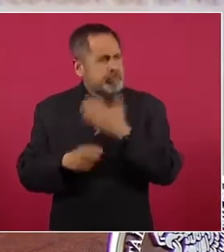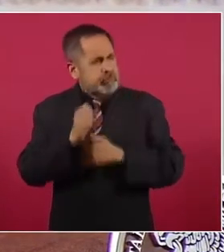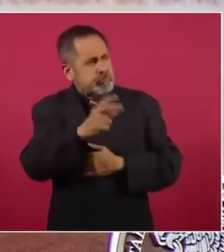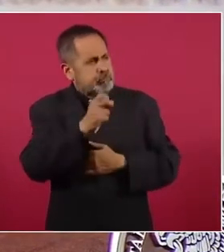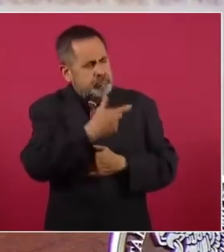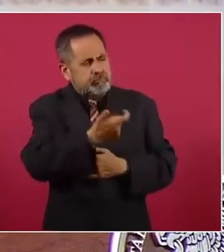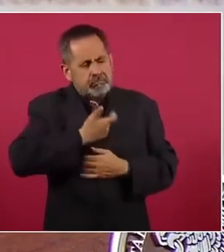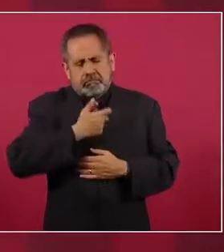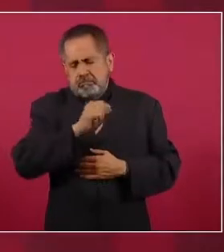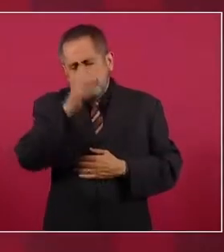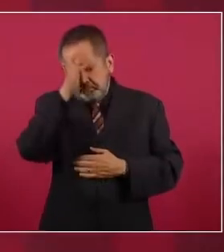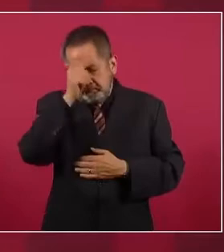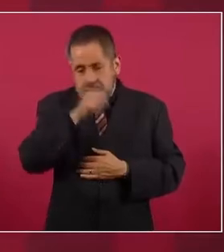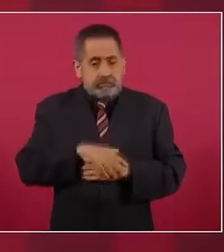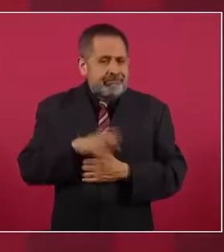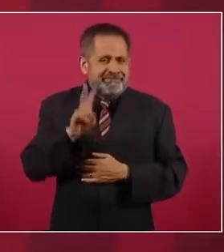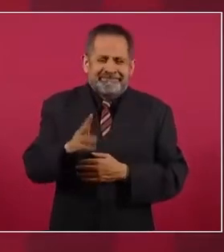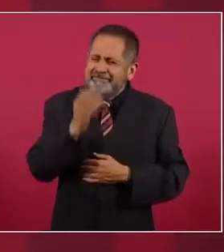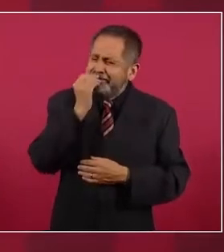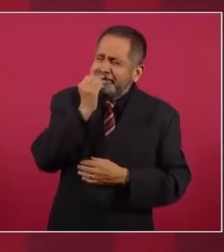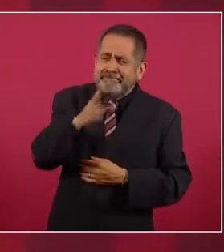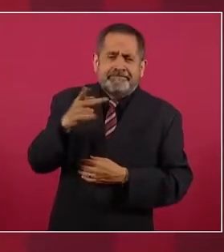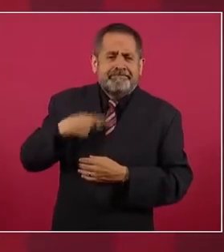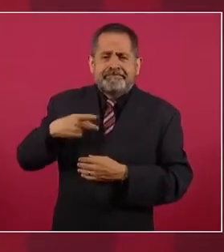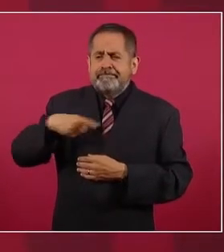De veras, extraordinario.